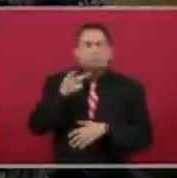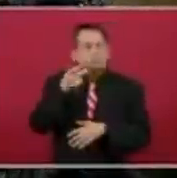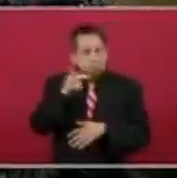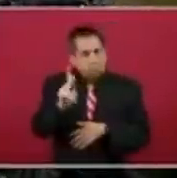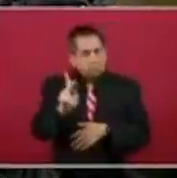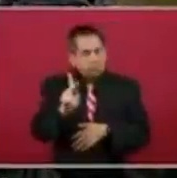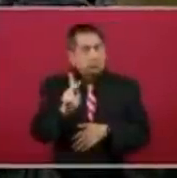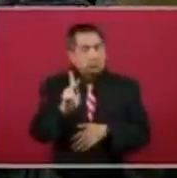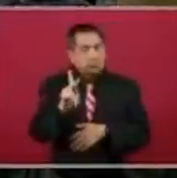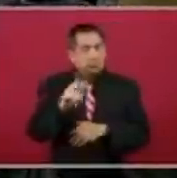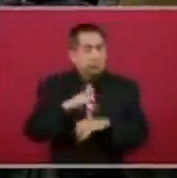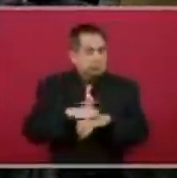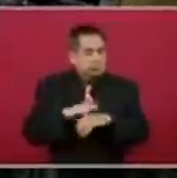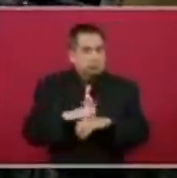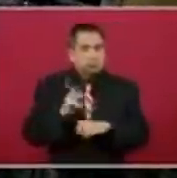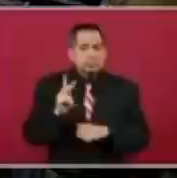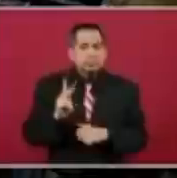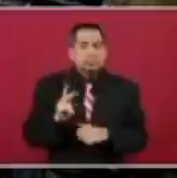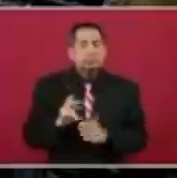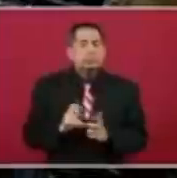embargo,